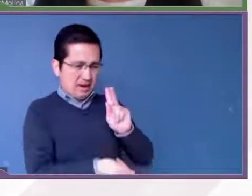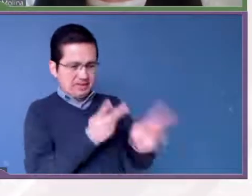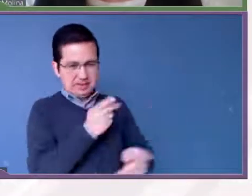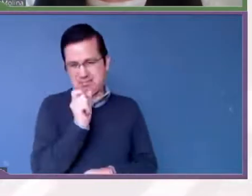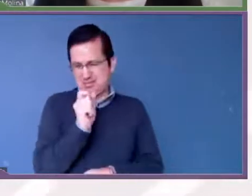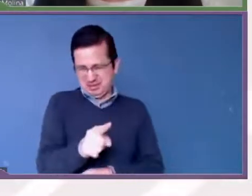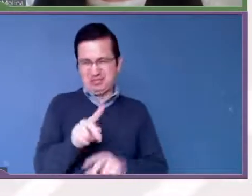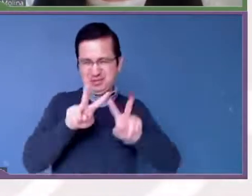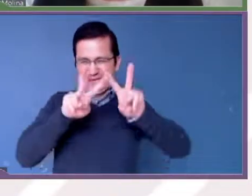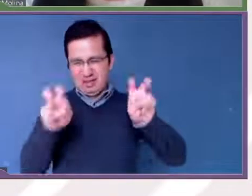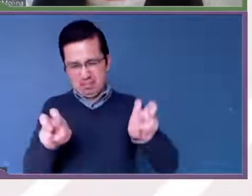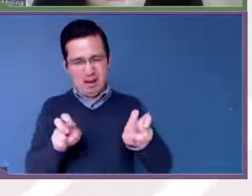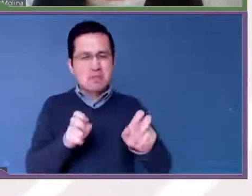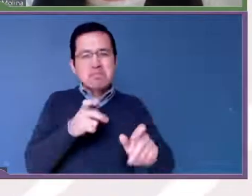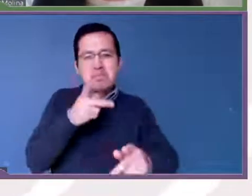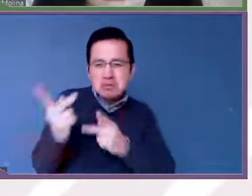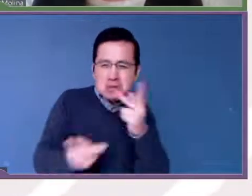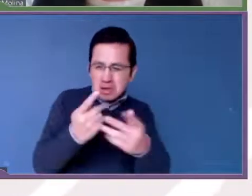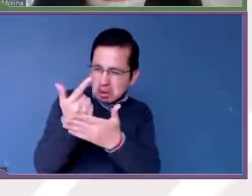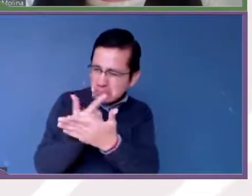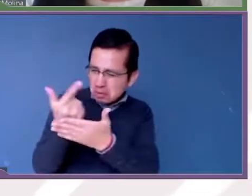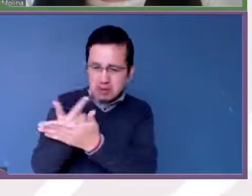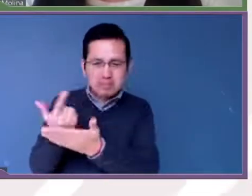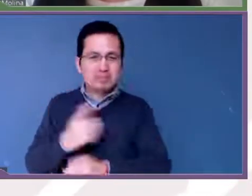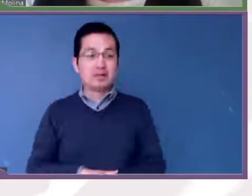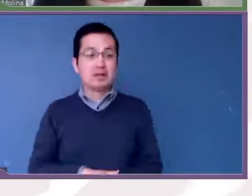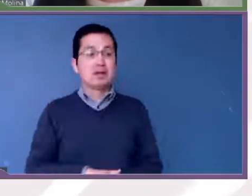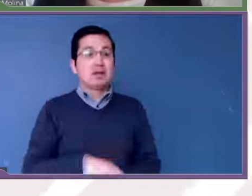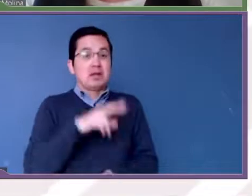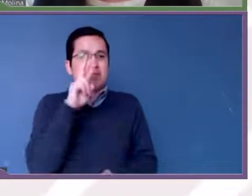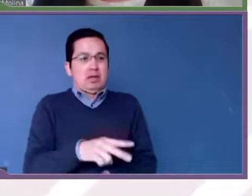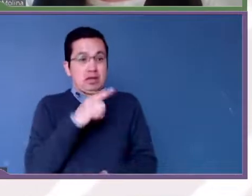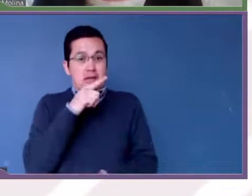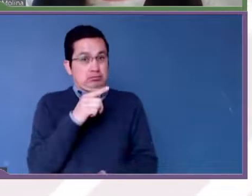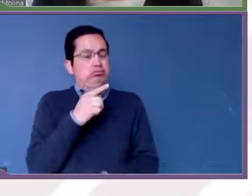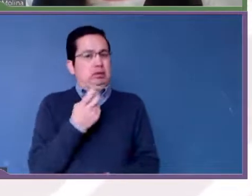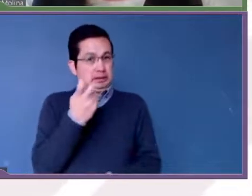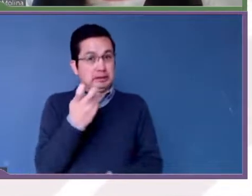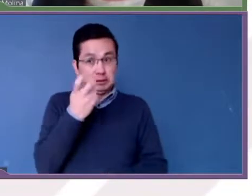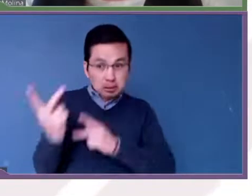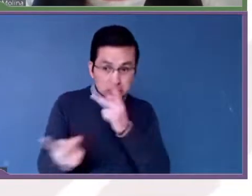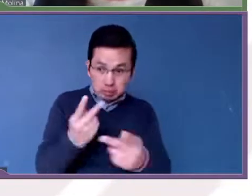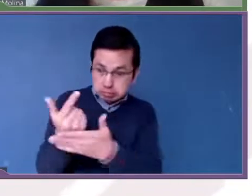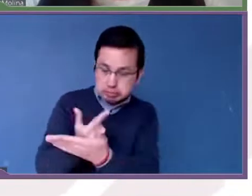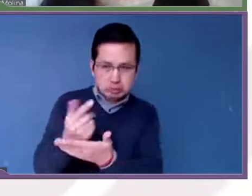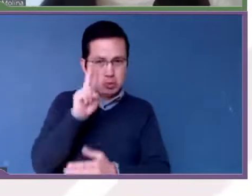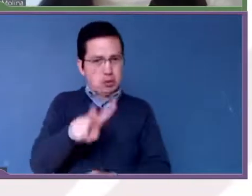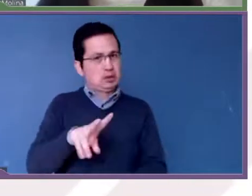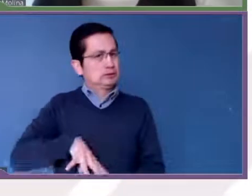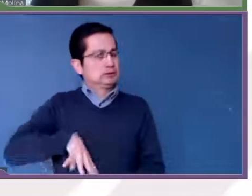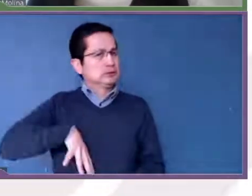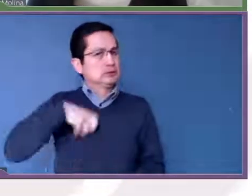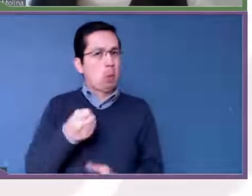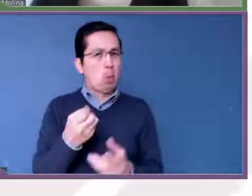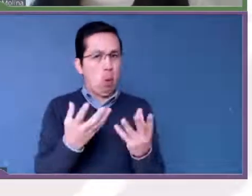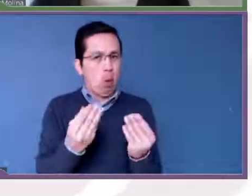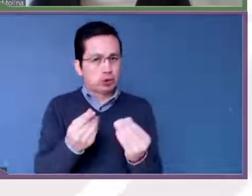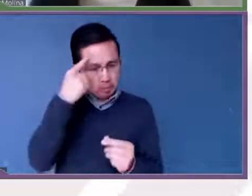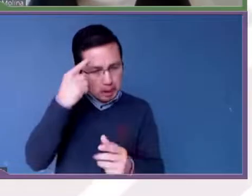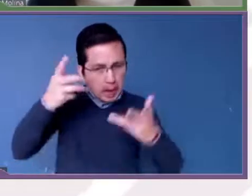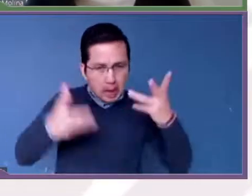que parece pequeña, como dice Jessica, pero es un esfuerzo gigantesco y proporciona una cantidad de información para trabajar